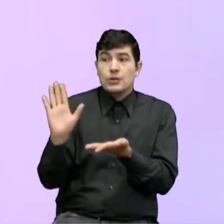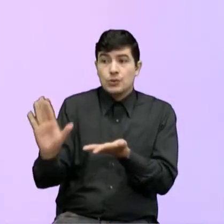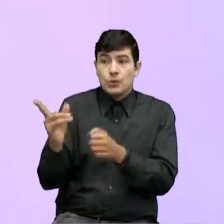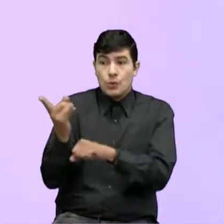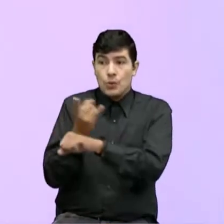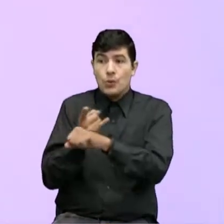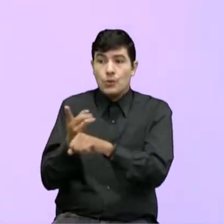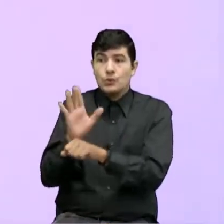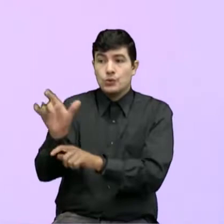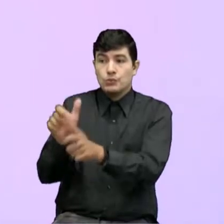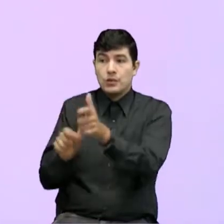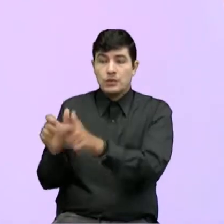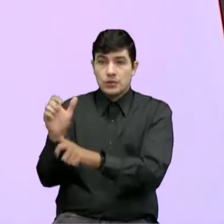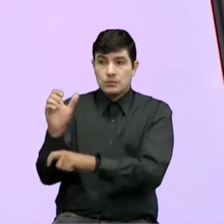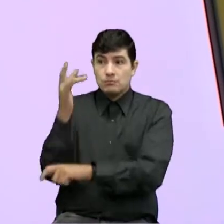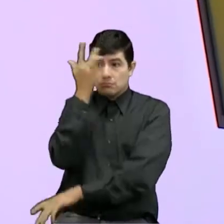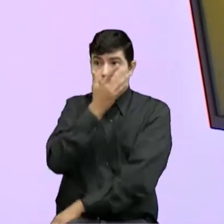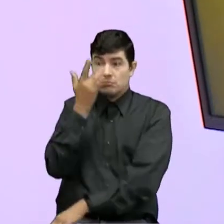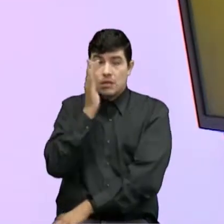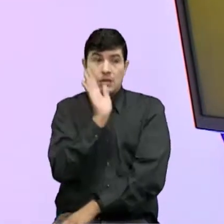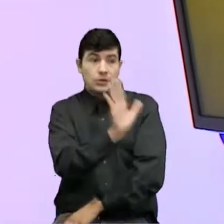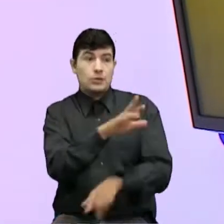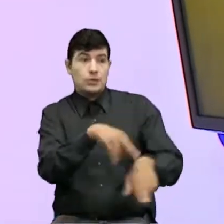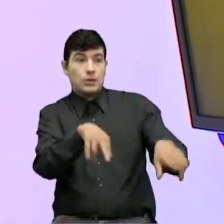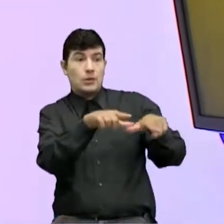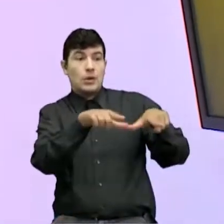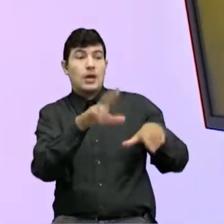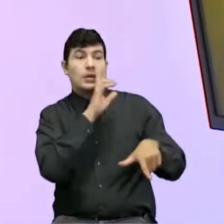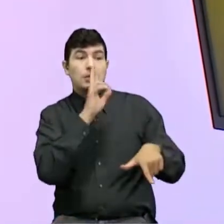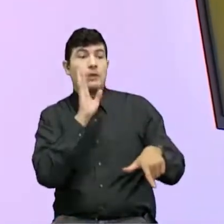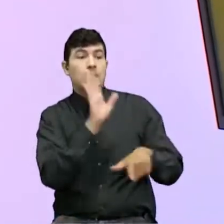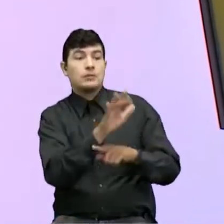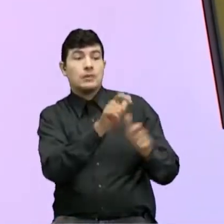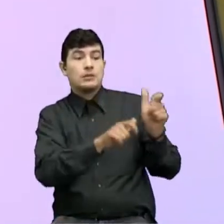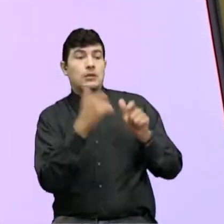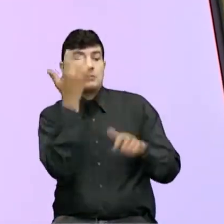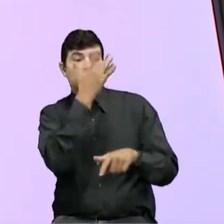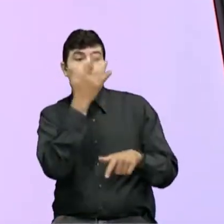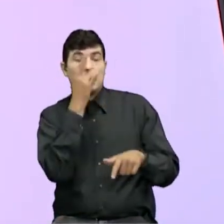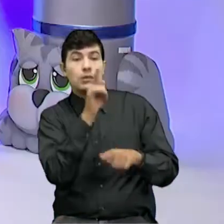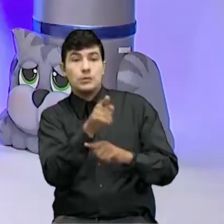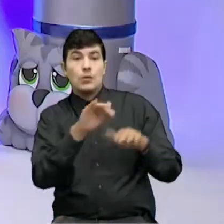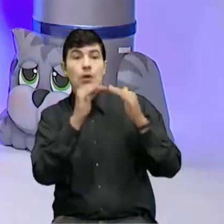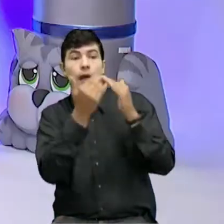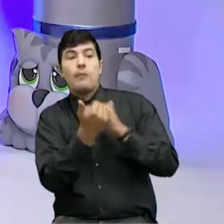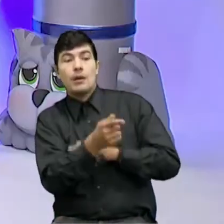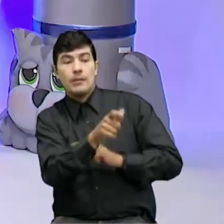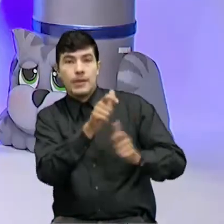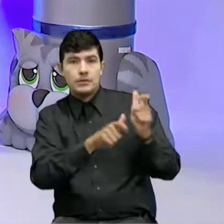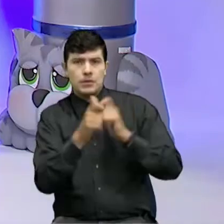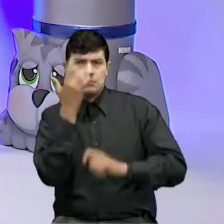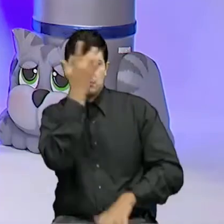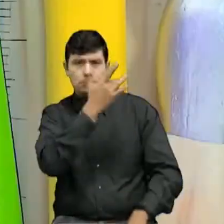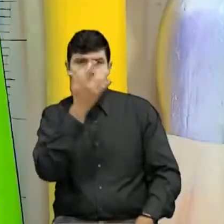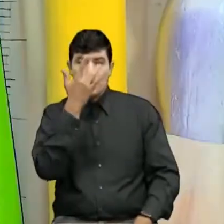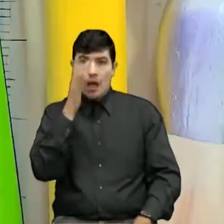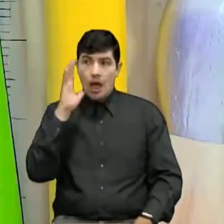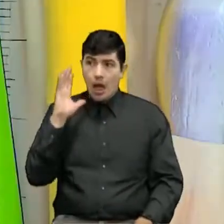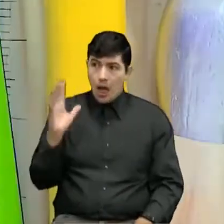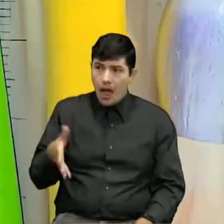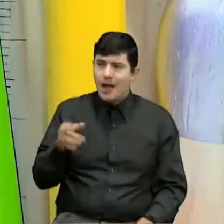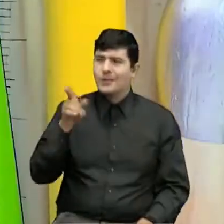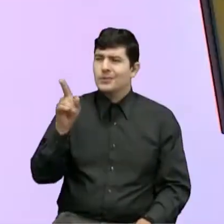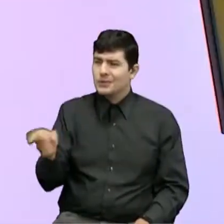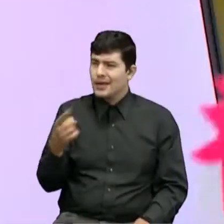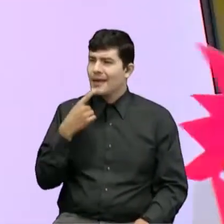uso, solo para gente de su color. Ese restaurante es para gente de color. Ese colegio es para gente de color. Oiga, mire, ya que usted